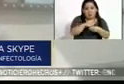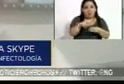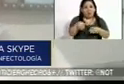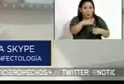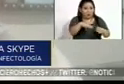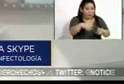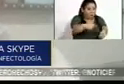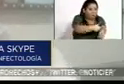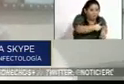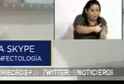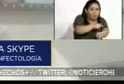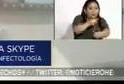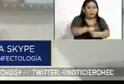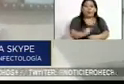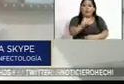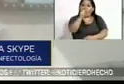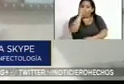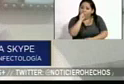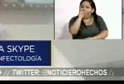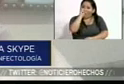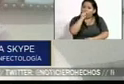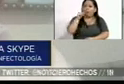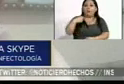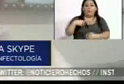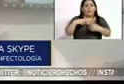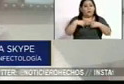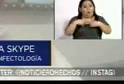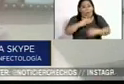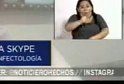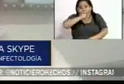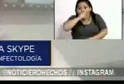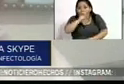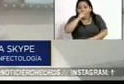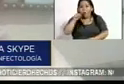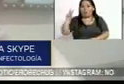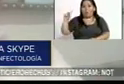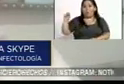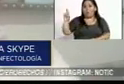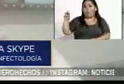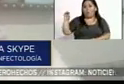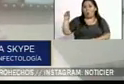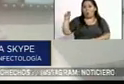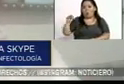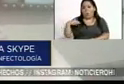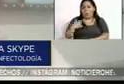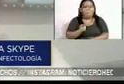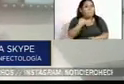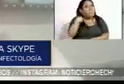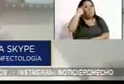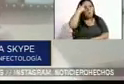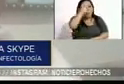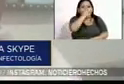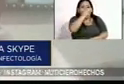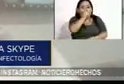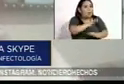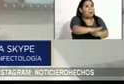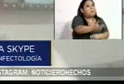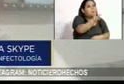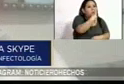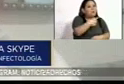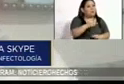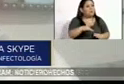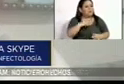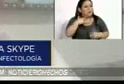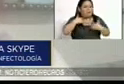de salud es una neumonía. Entonces, el paciente muchas veces por un catarro no consulta, se automedica en casa, pero cuando empieza a